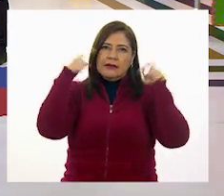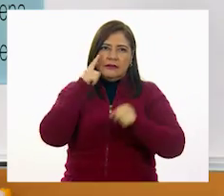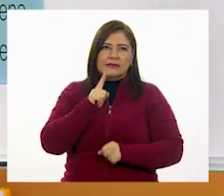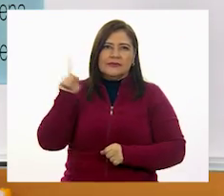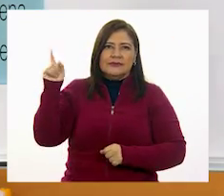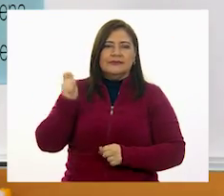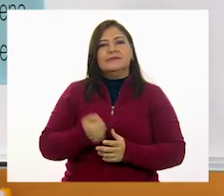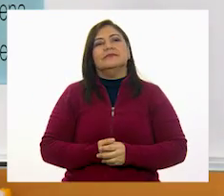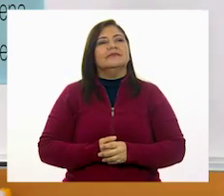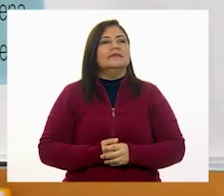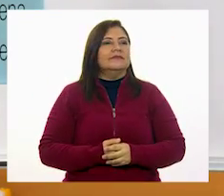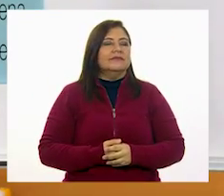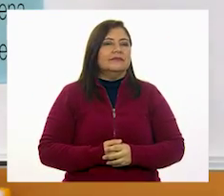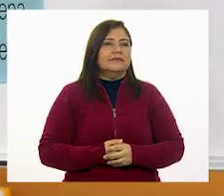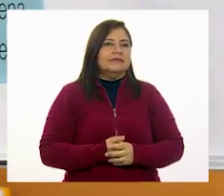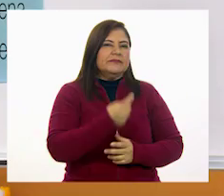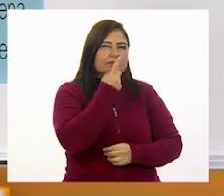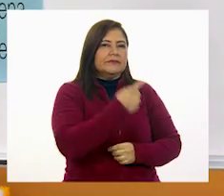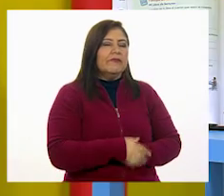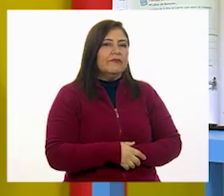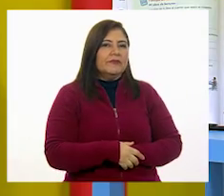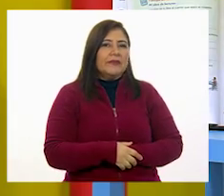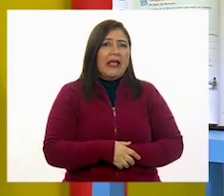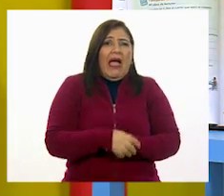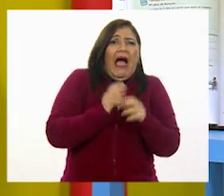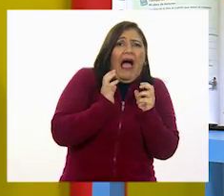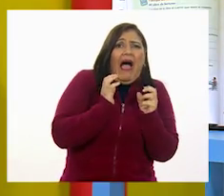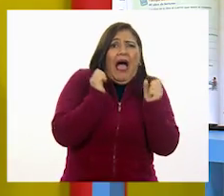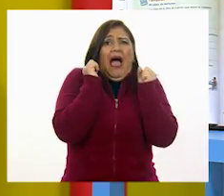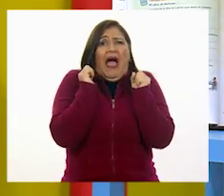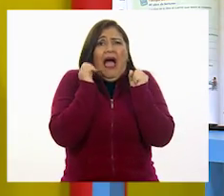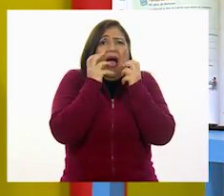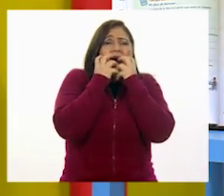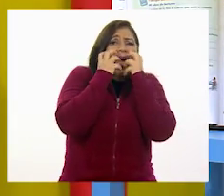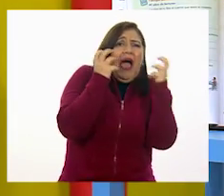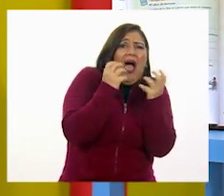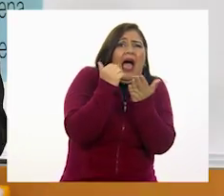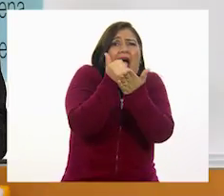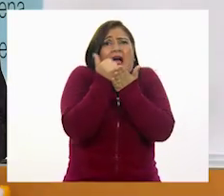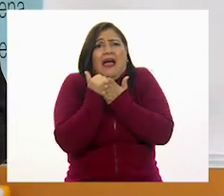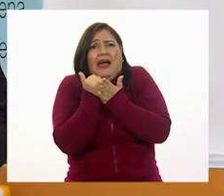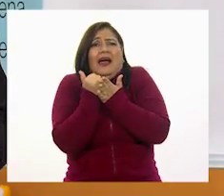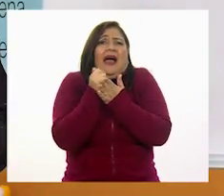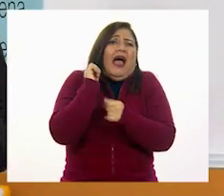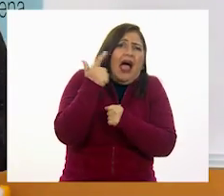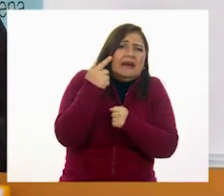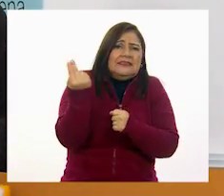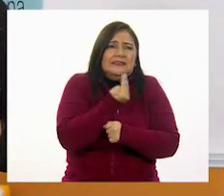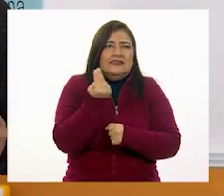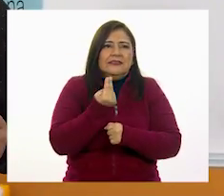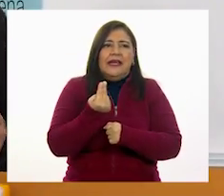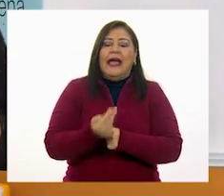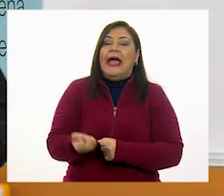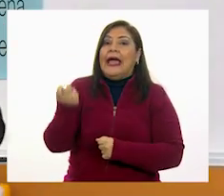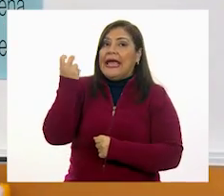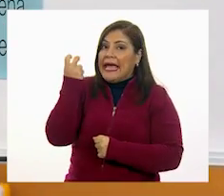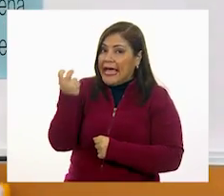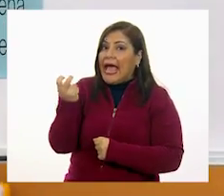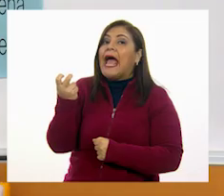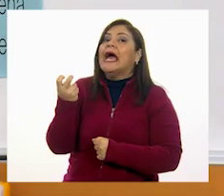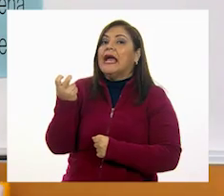que dice así. Dice, ¡auxilio! ¡Que alguien me ayude! ¡Ay! Ese es un tono